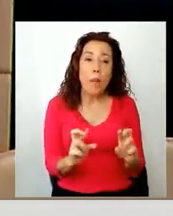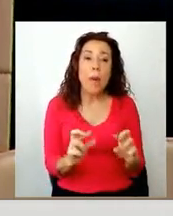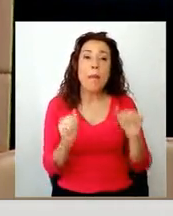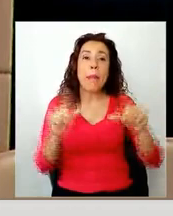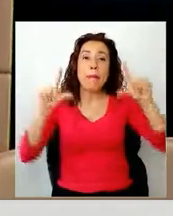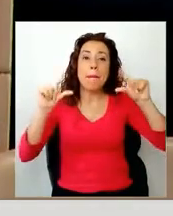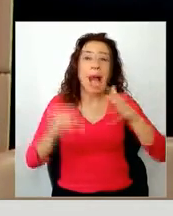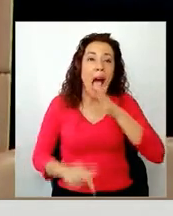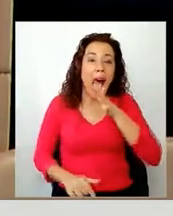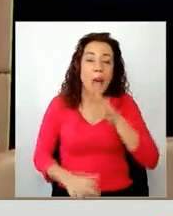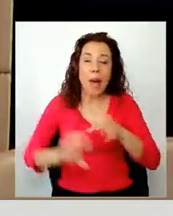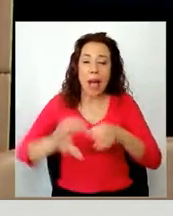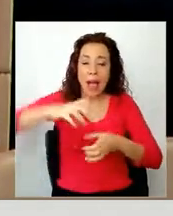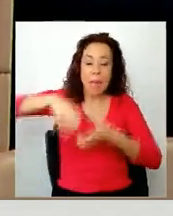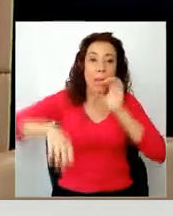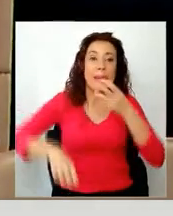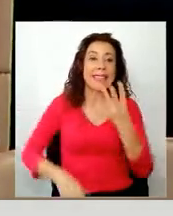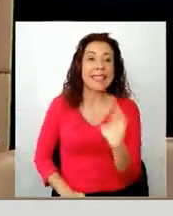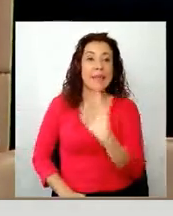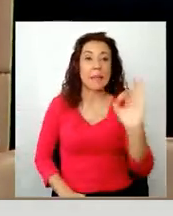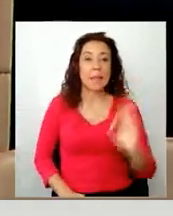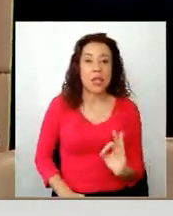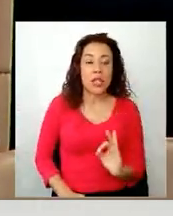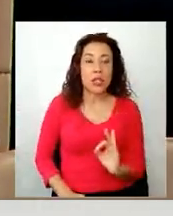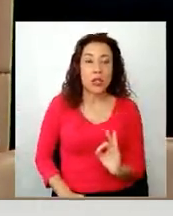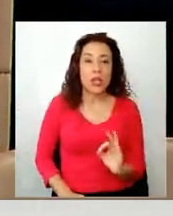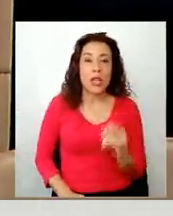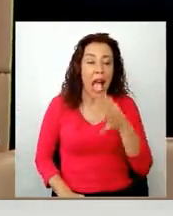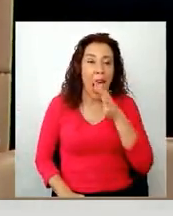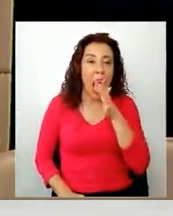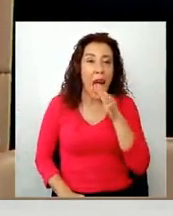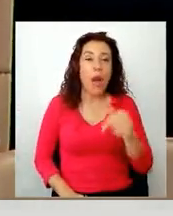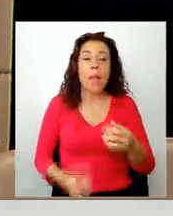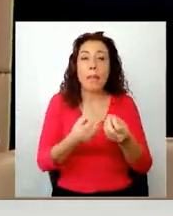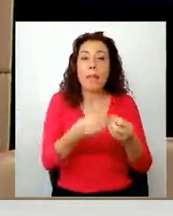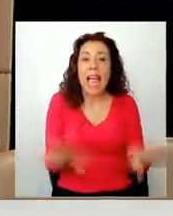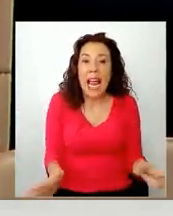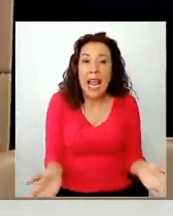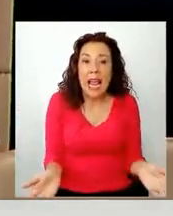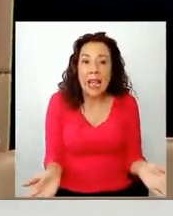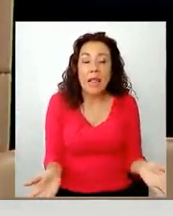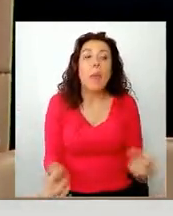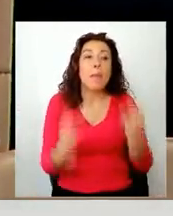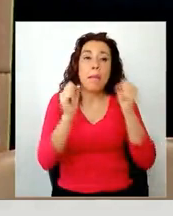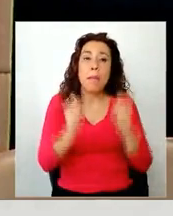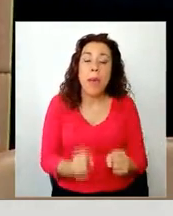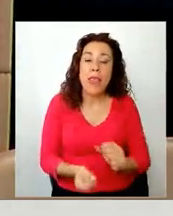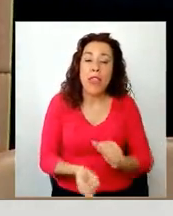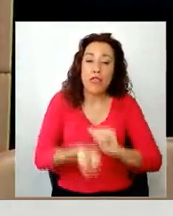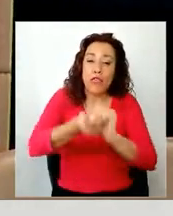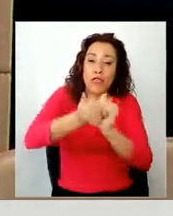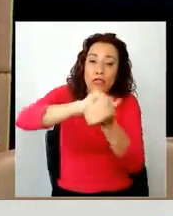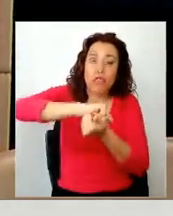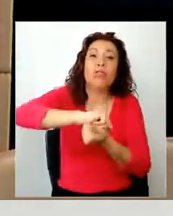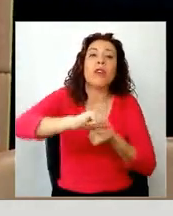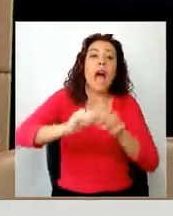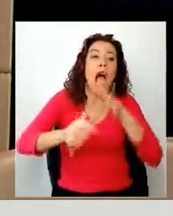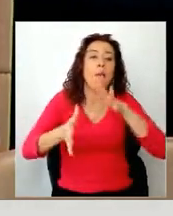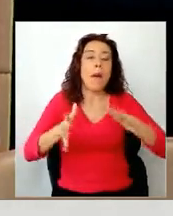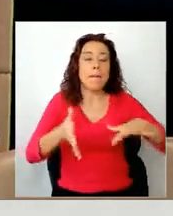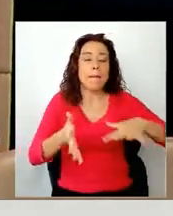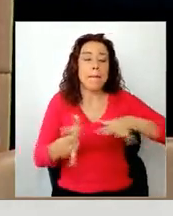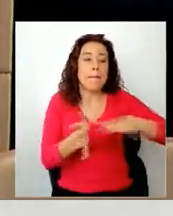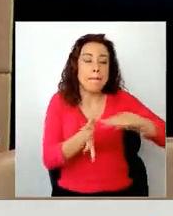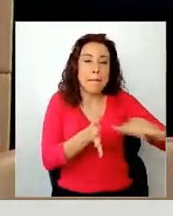potable en más de un 30%. estas aguas que hoy se pierden podrían ser usadas para regar plazas y parques de